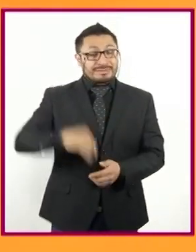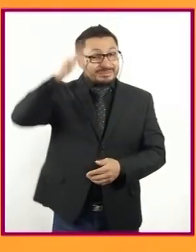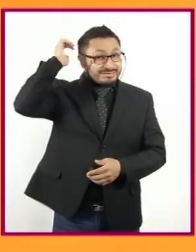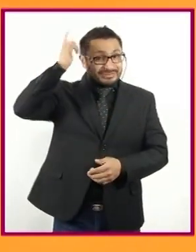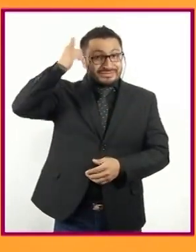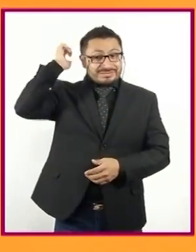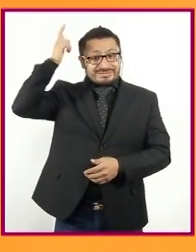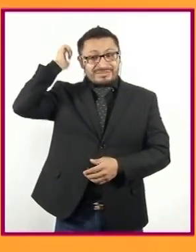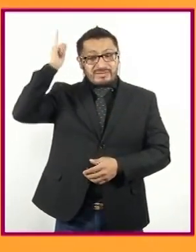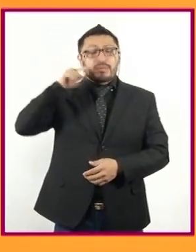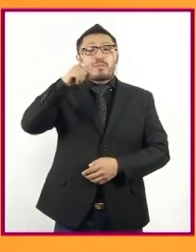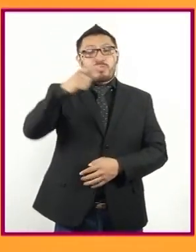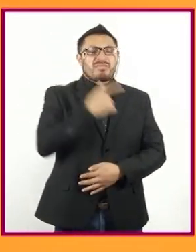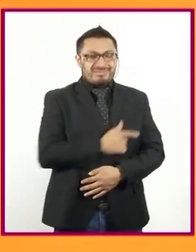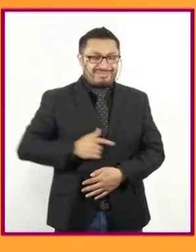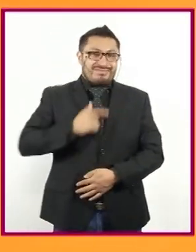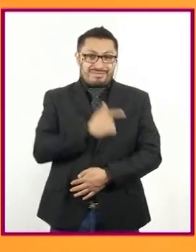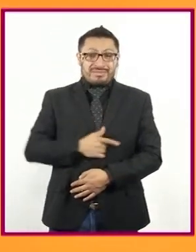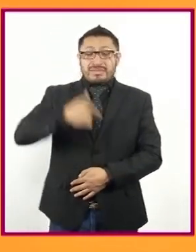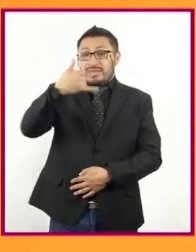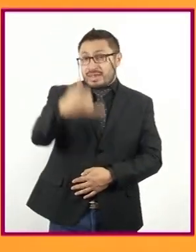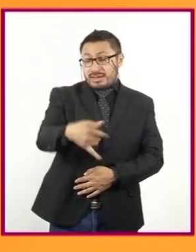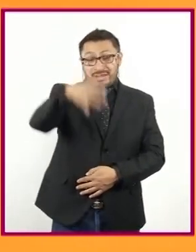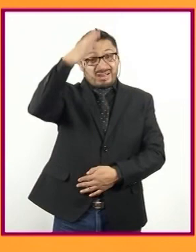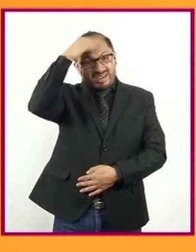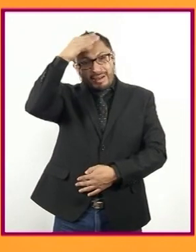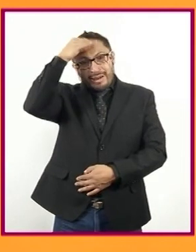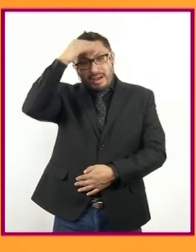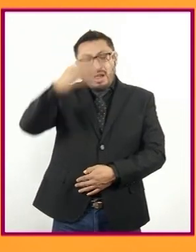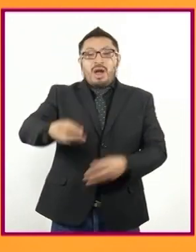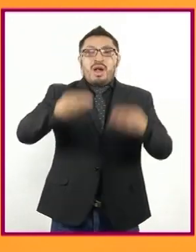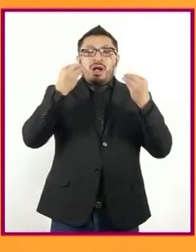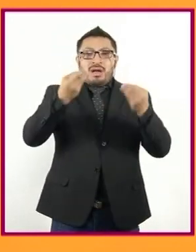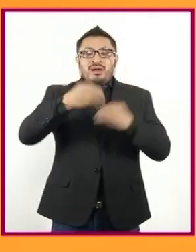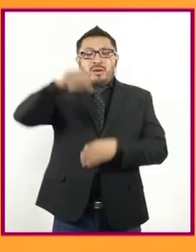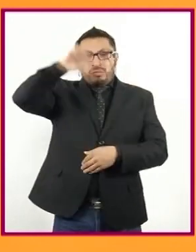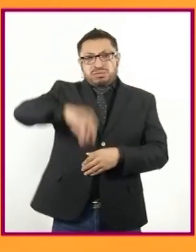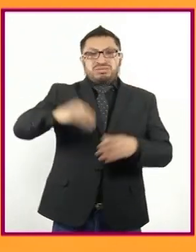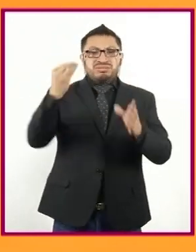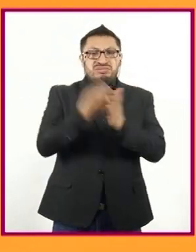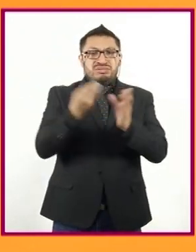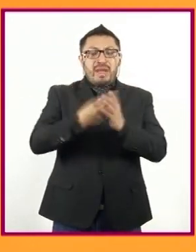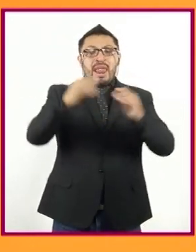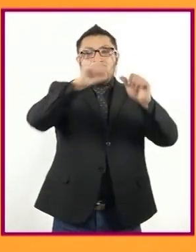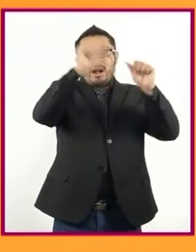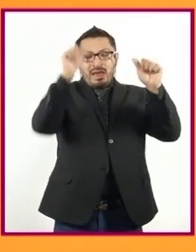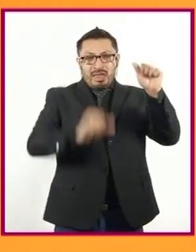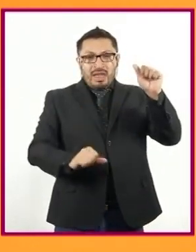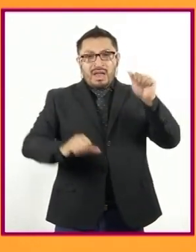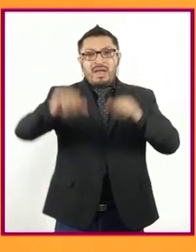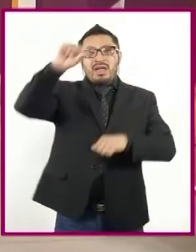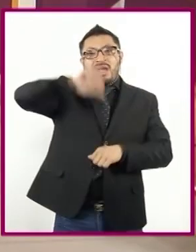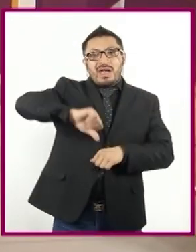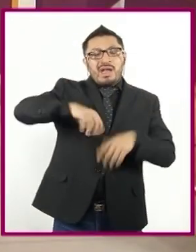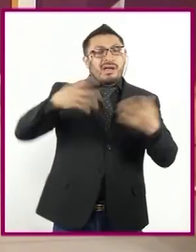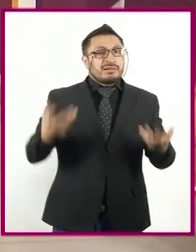Esperamos que hayan disfrutado y aprendido mucho en esta sesión de artes, en